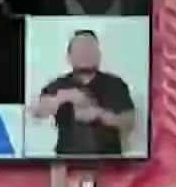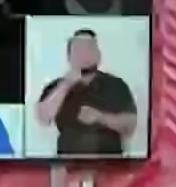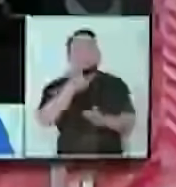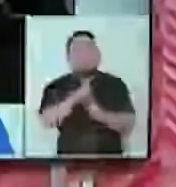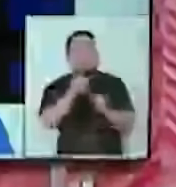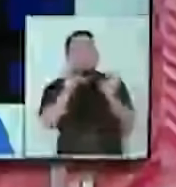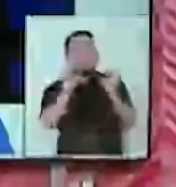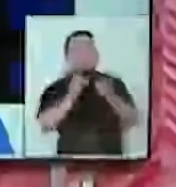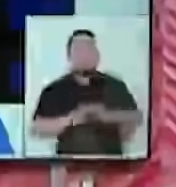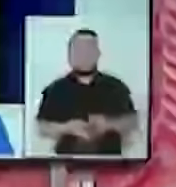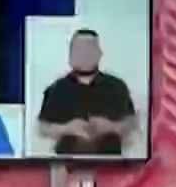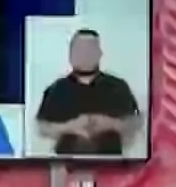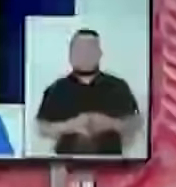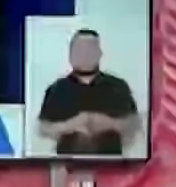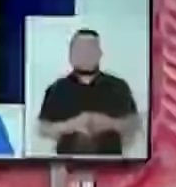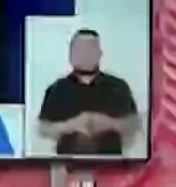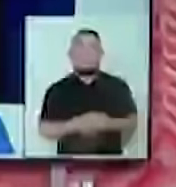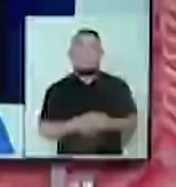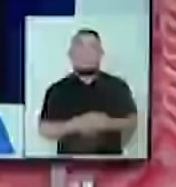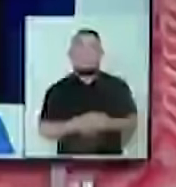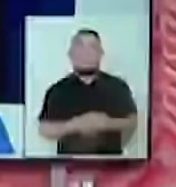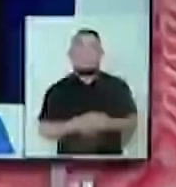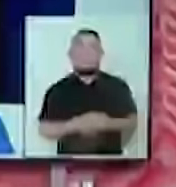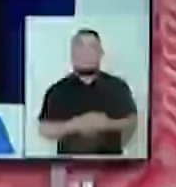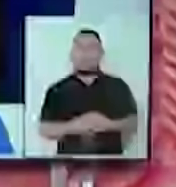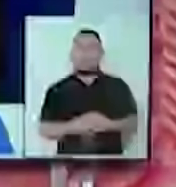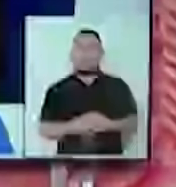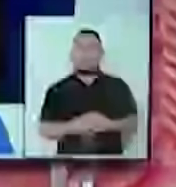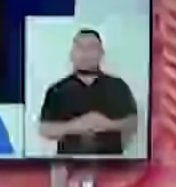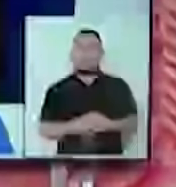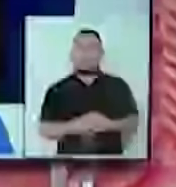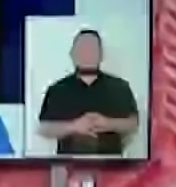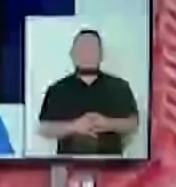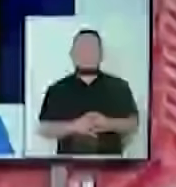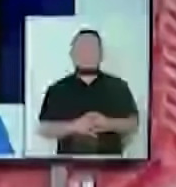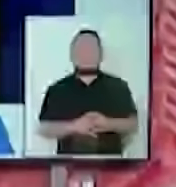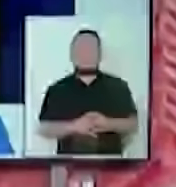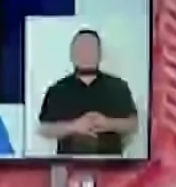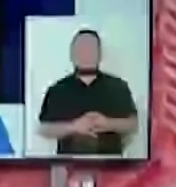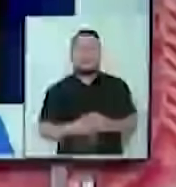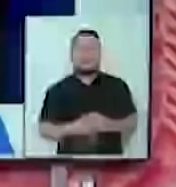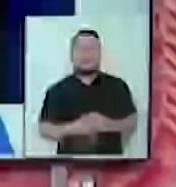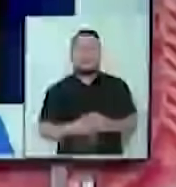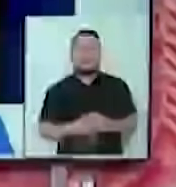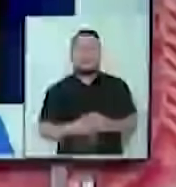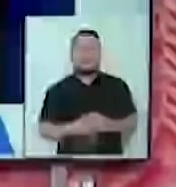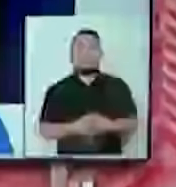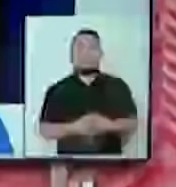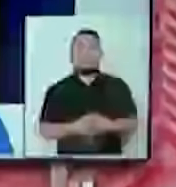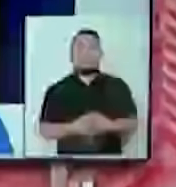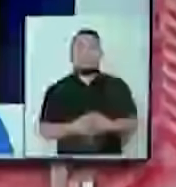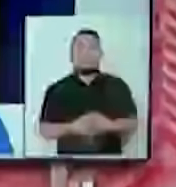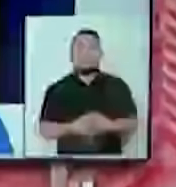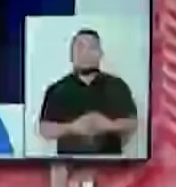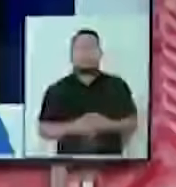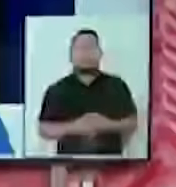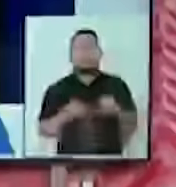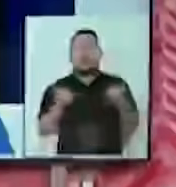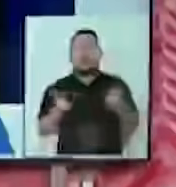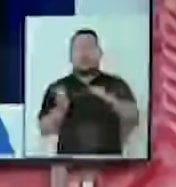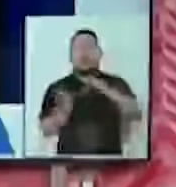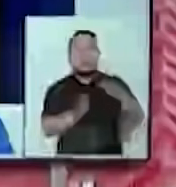expresa, no capuchino ni americano, expreso, que ha decretado que el Parlamento